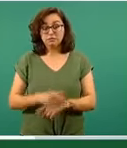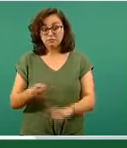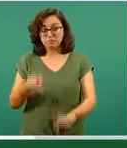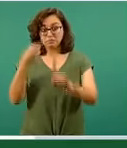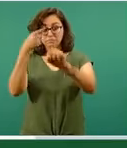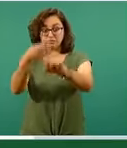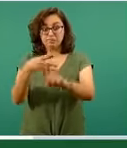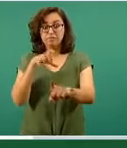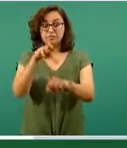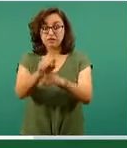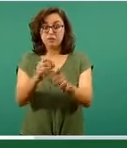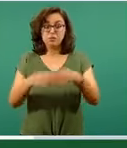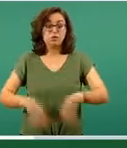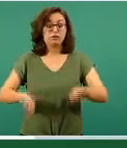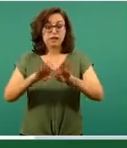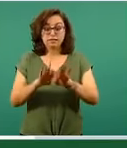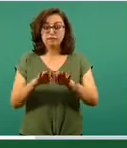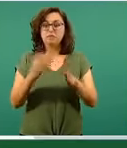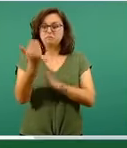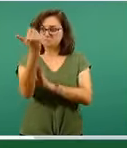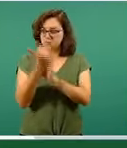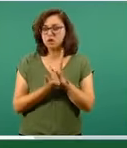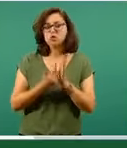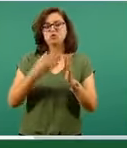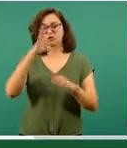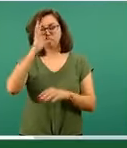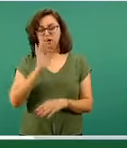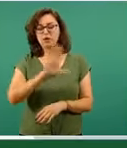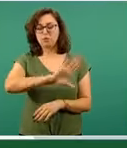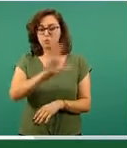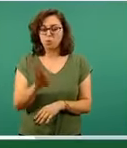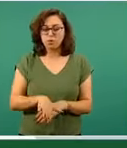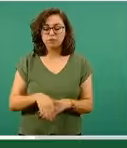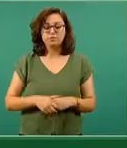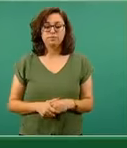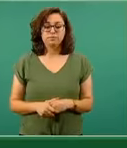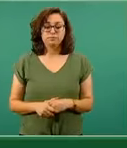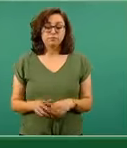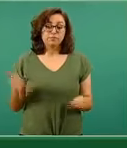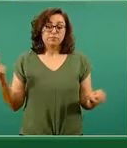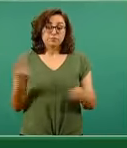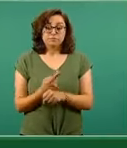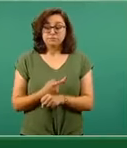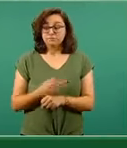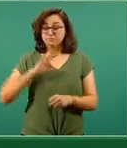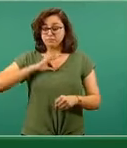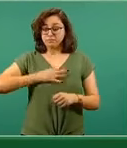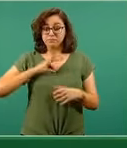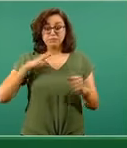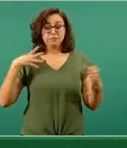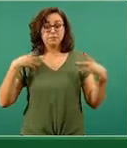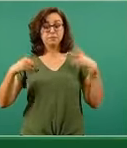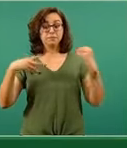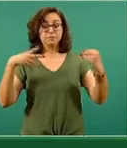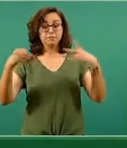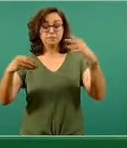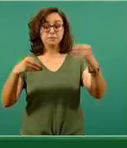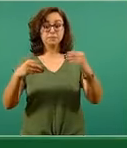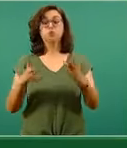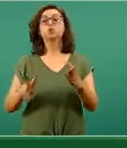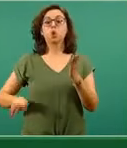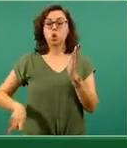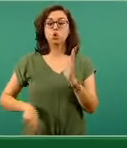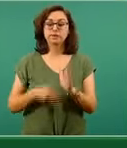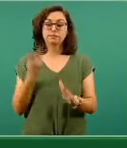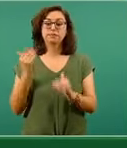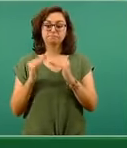meta específica de una reducción importante de la mortalidad materna. Lo que pasó durante la pandemia es que regresamos a números